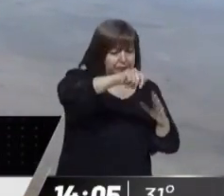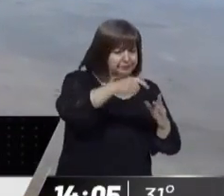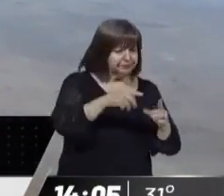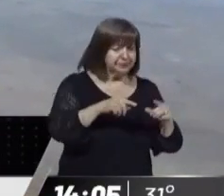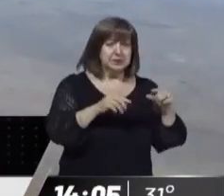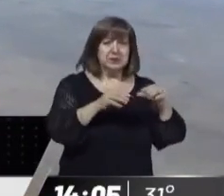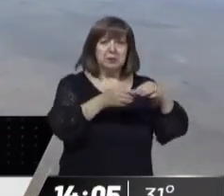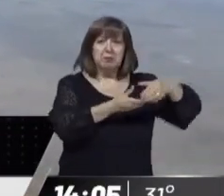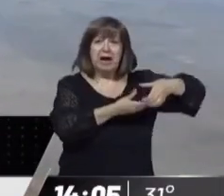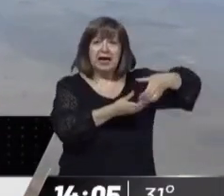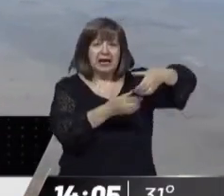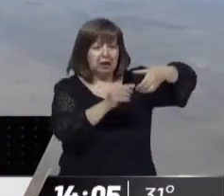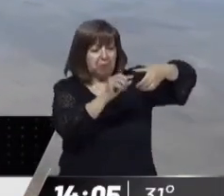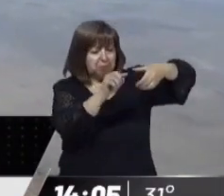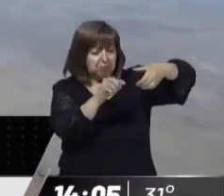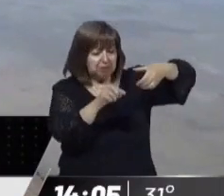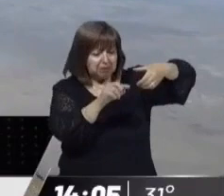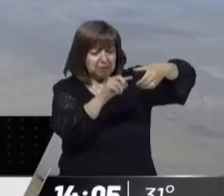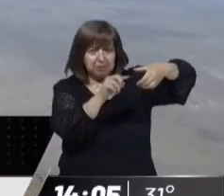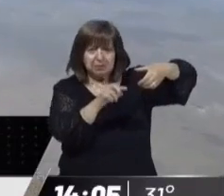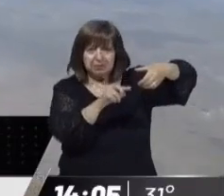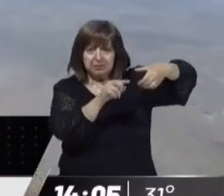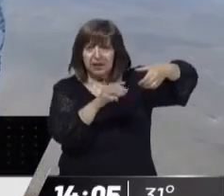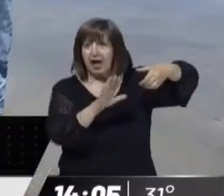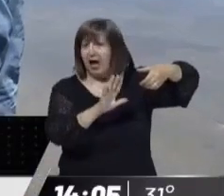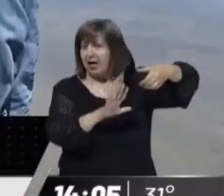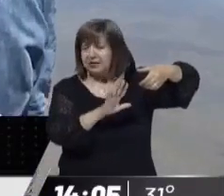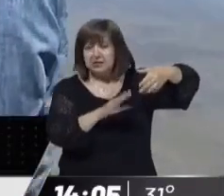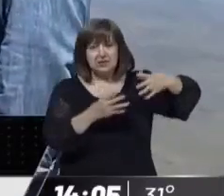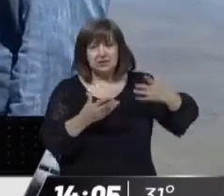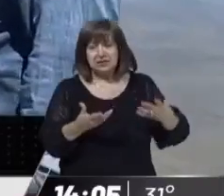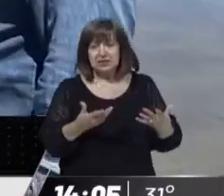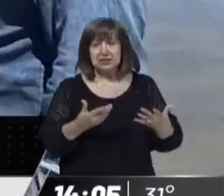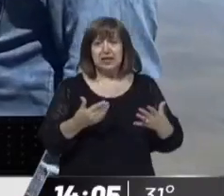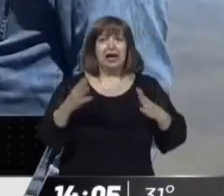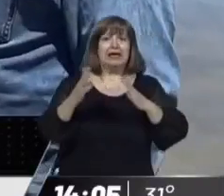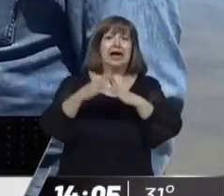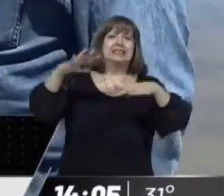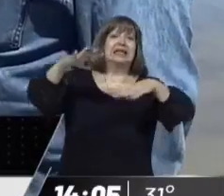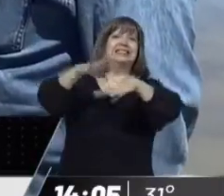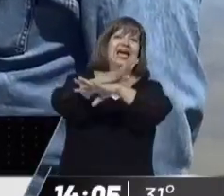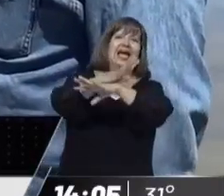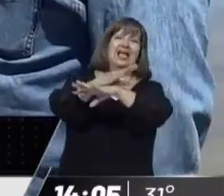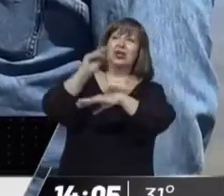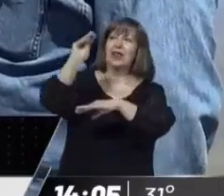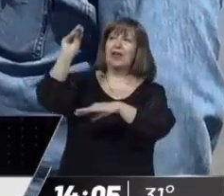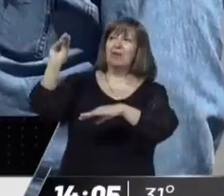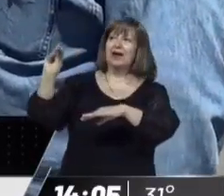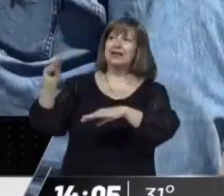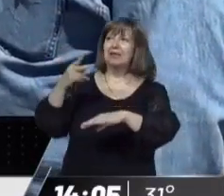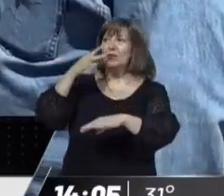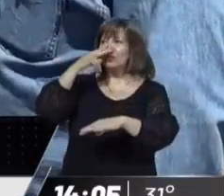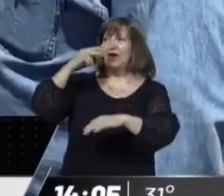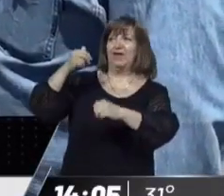pero yo calculo que si hubiera un buen régimen de control de cauces, esto tendría agua todo